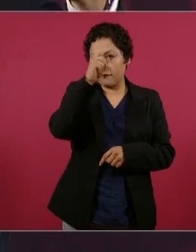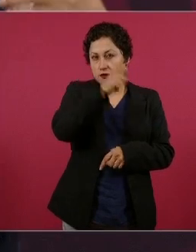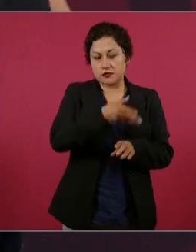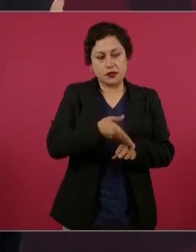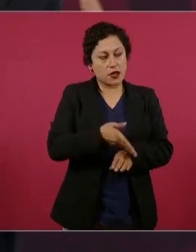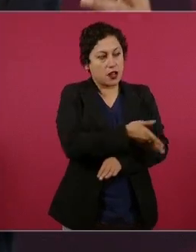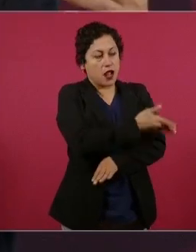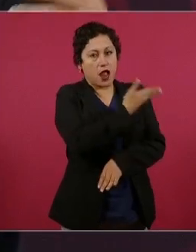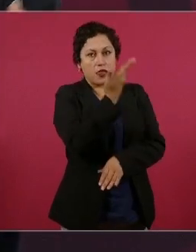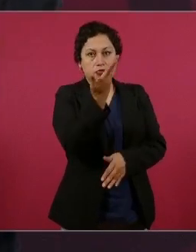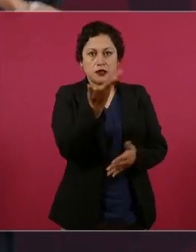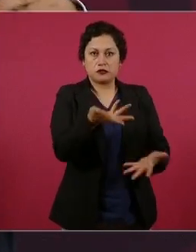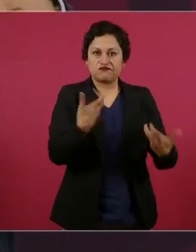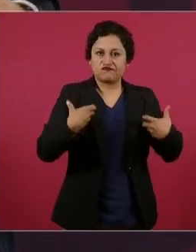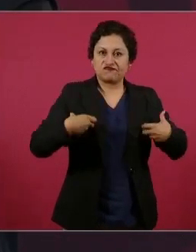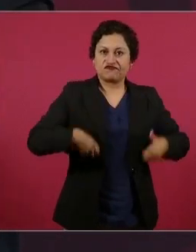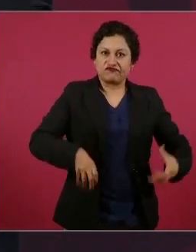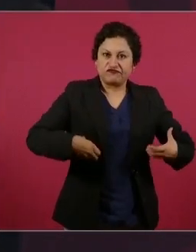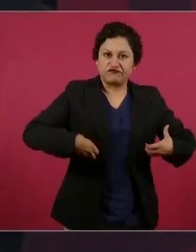pero sí